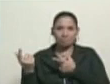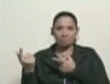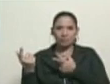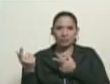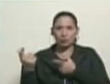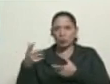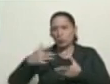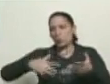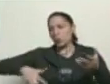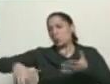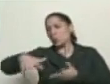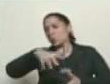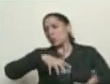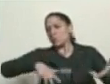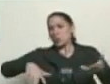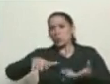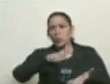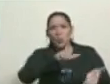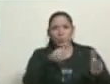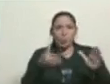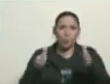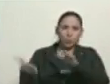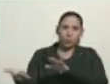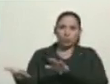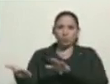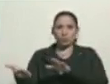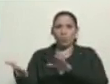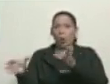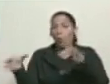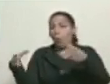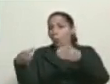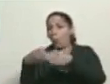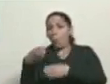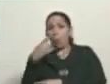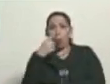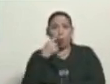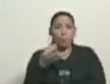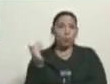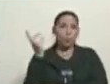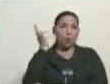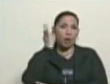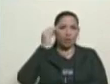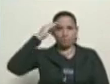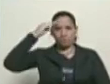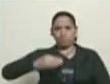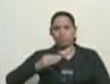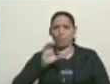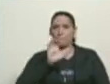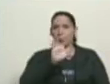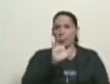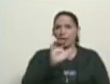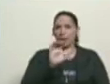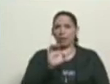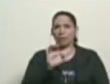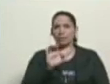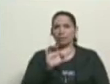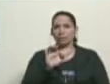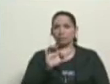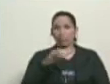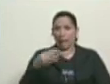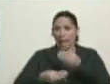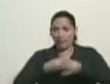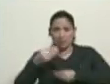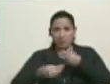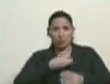desastre, al caos, a la muerte, a un grupo de hombres y mujeres, soldados de la patria, que están cumpliendo su